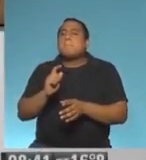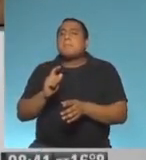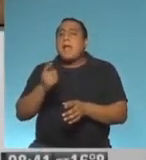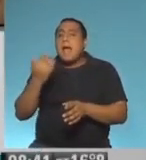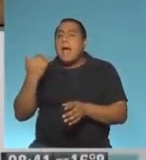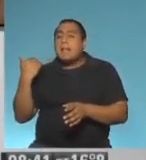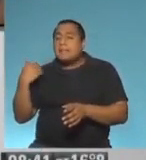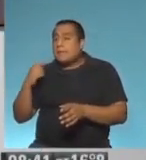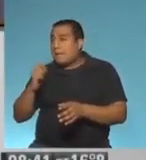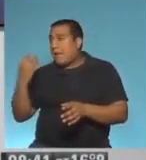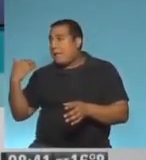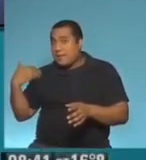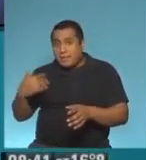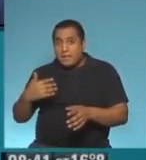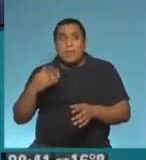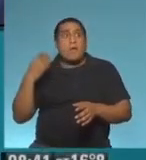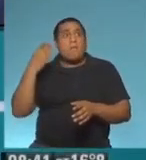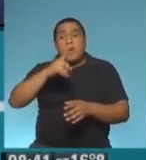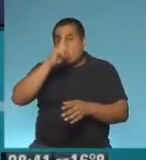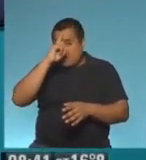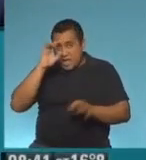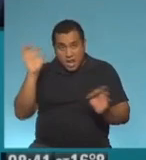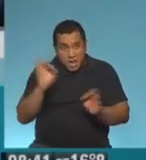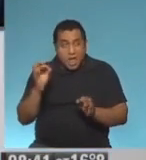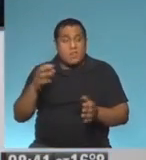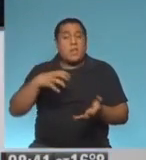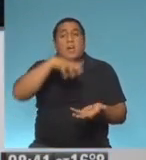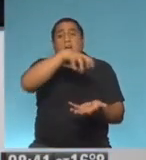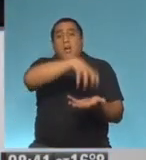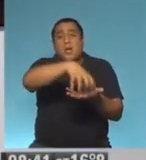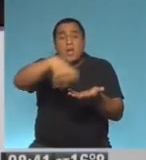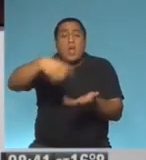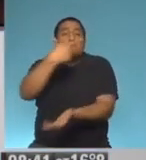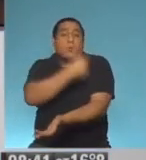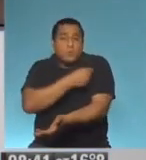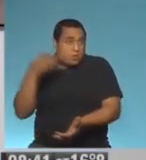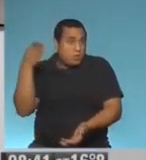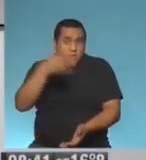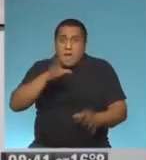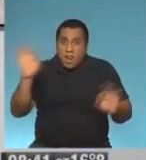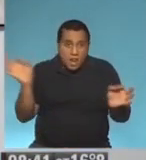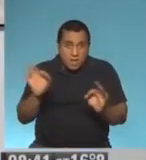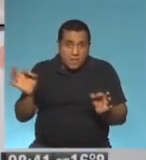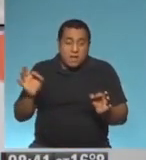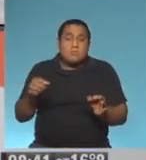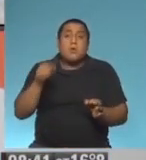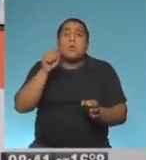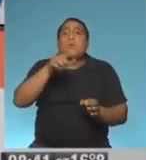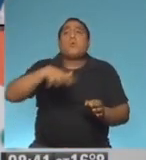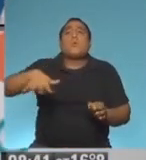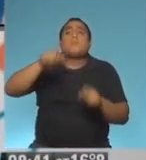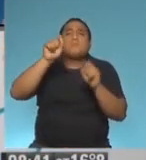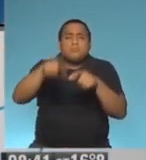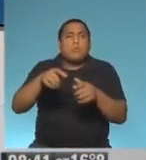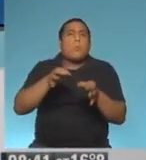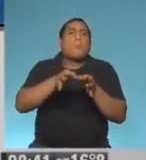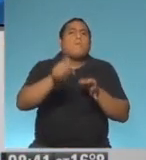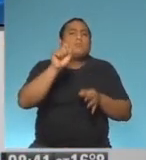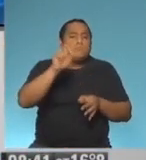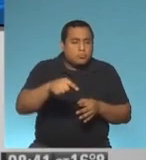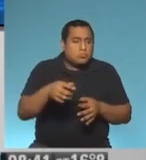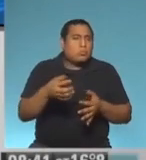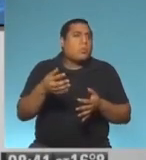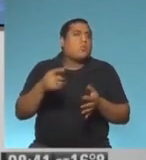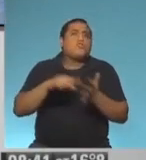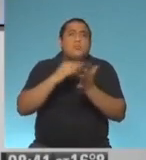acercó al centro de atención primaria no se acercó al hospital nosotros con vacunatorio que está en su ciudad en su barrio en su pueblo que lo haga